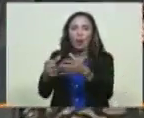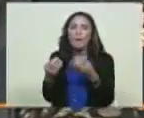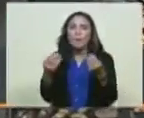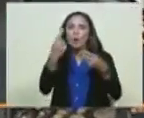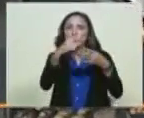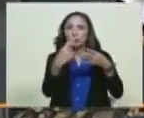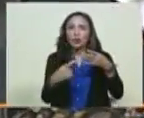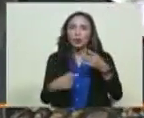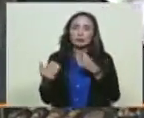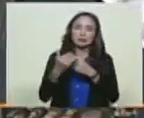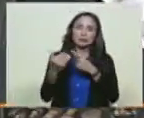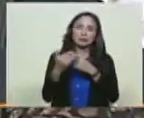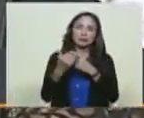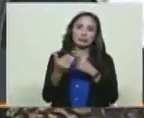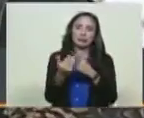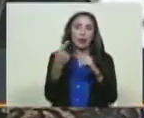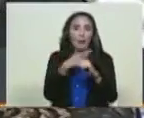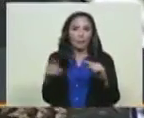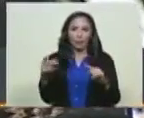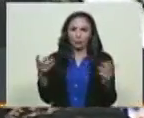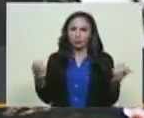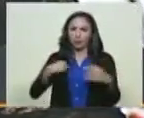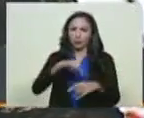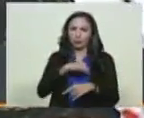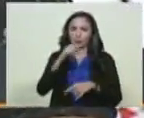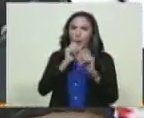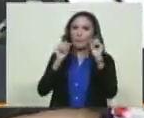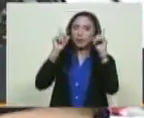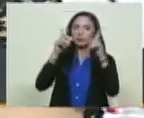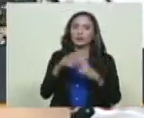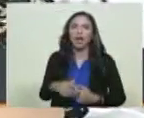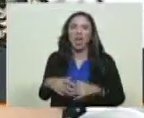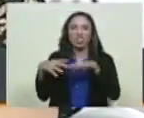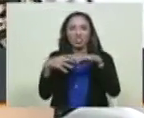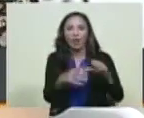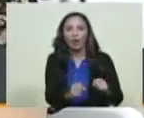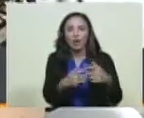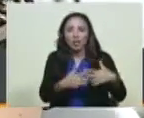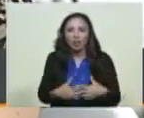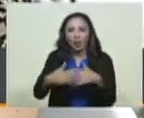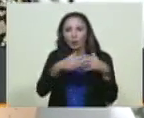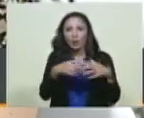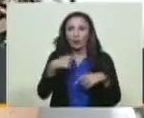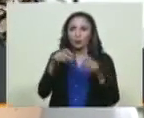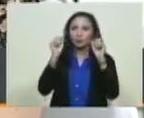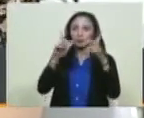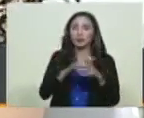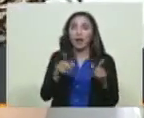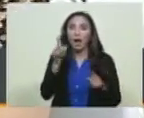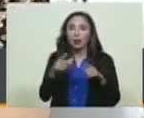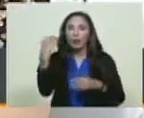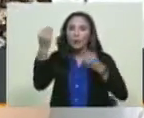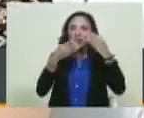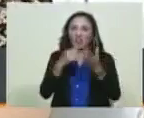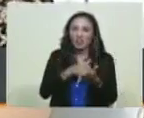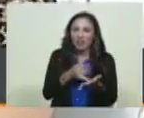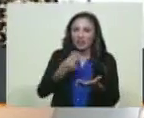pero siempre el pueblo ha sorprendido al imperio prepotente que no subestima